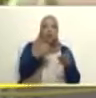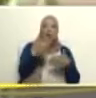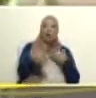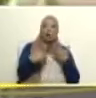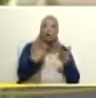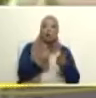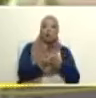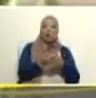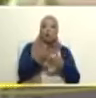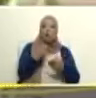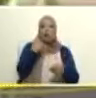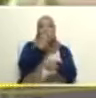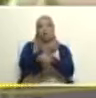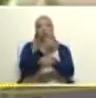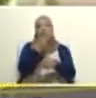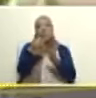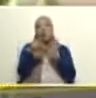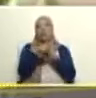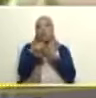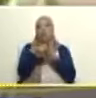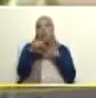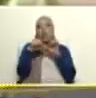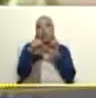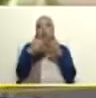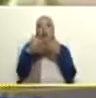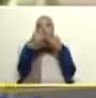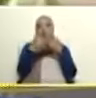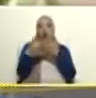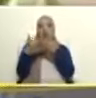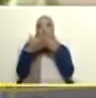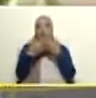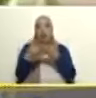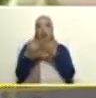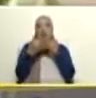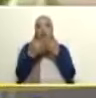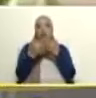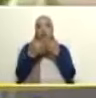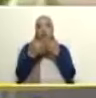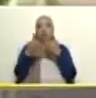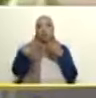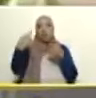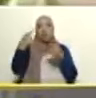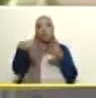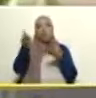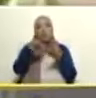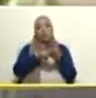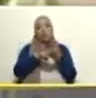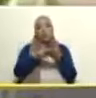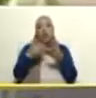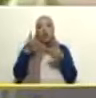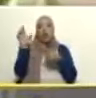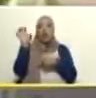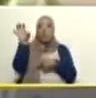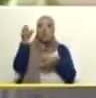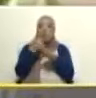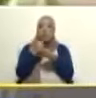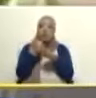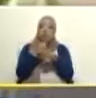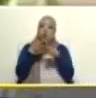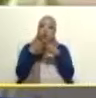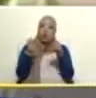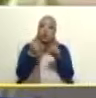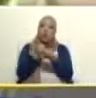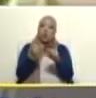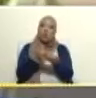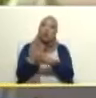entregarle su título de bachiller y que sigan estudiando y creciendo para que luego regresen a la patria, porque queremos que todos regresen